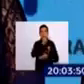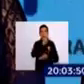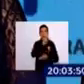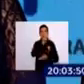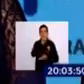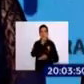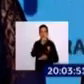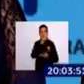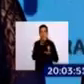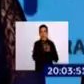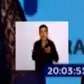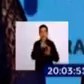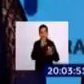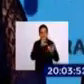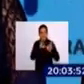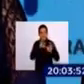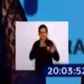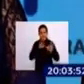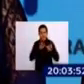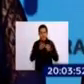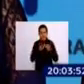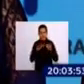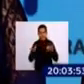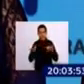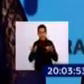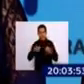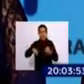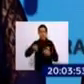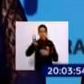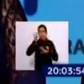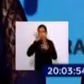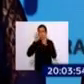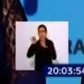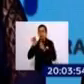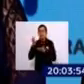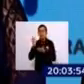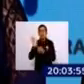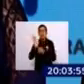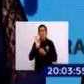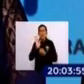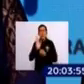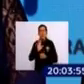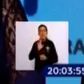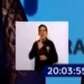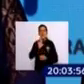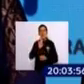2.121 actas seleccionadas y que agrupan a una muestra de más de